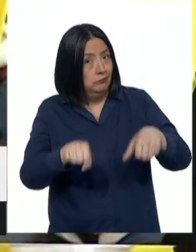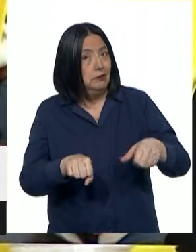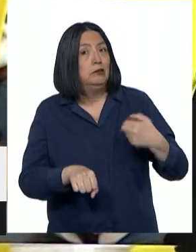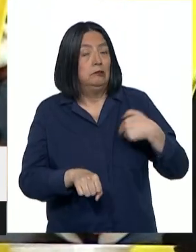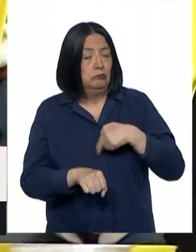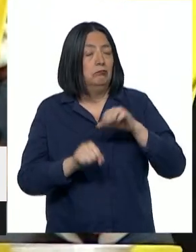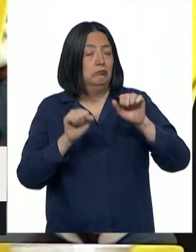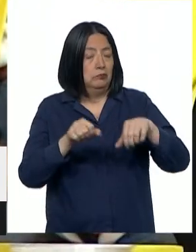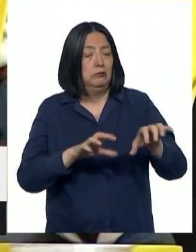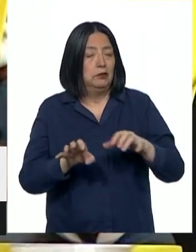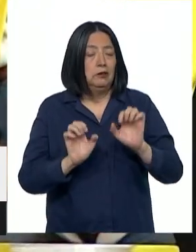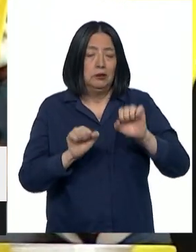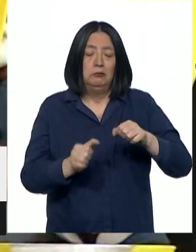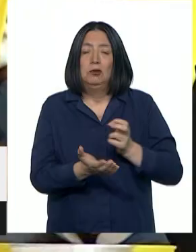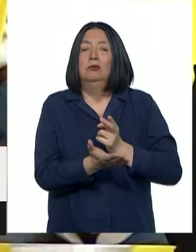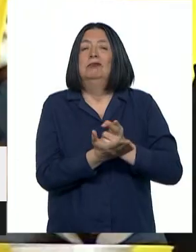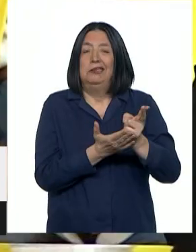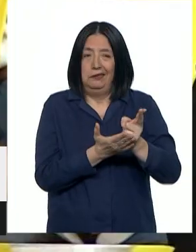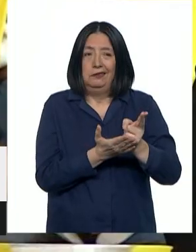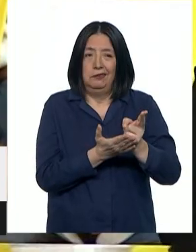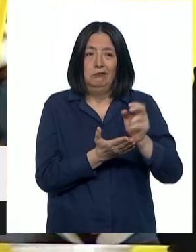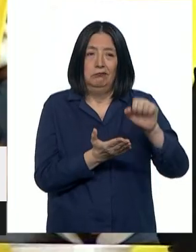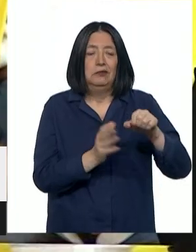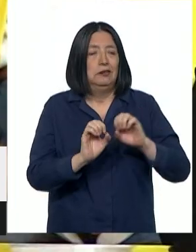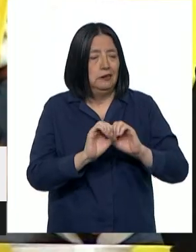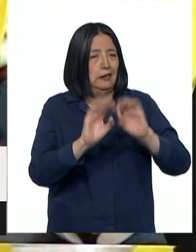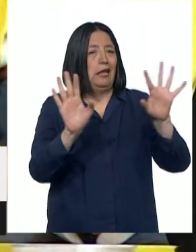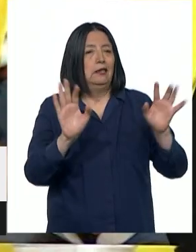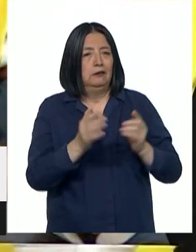haciendo de manera honesta y transparente.